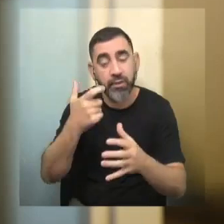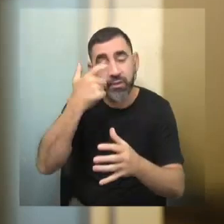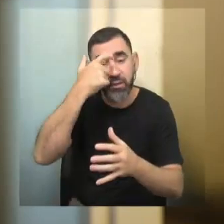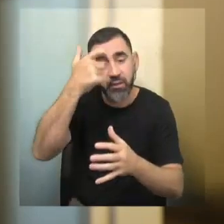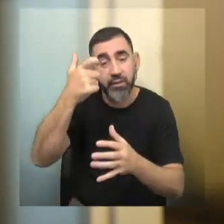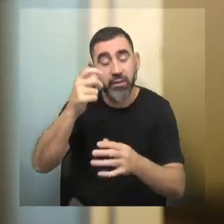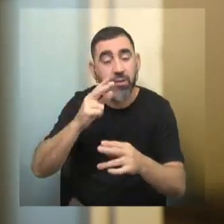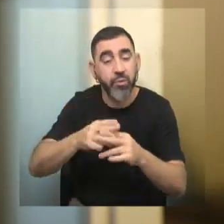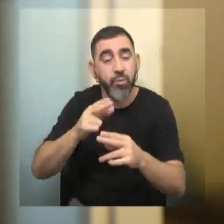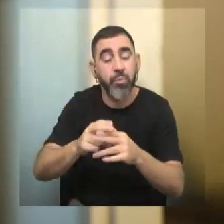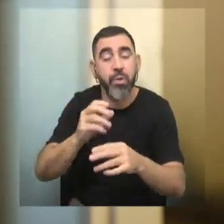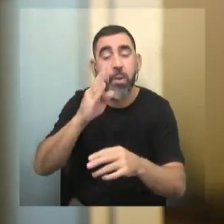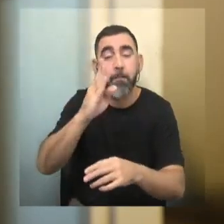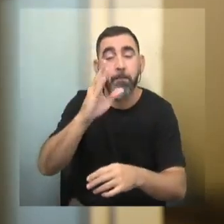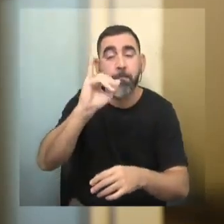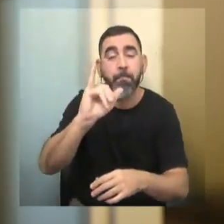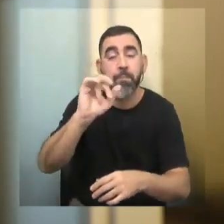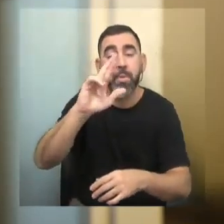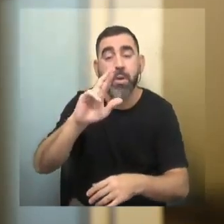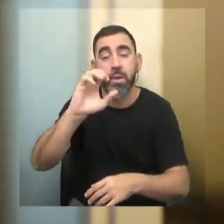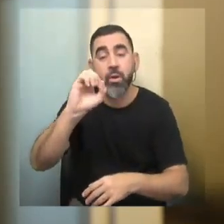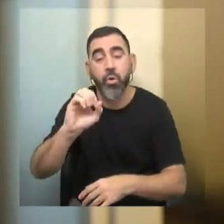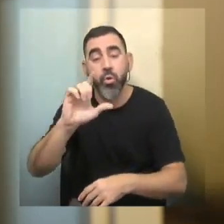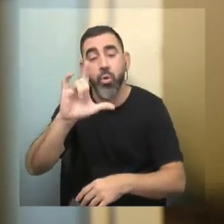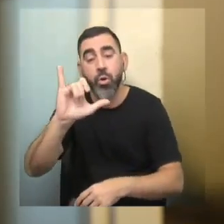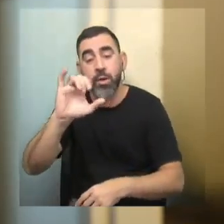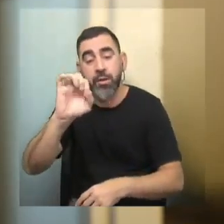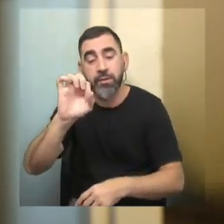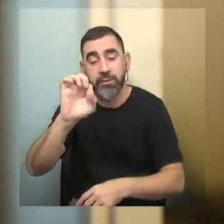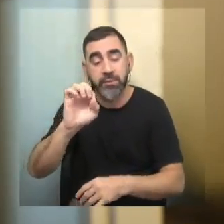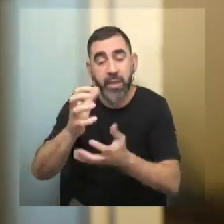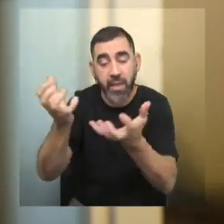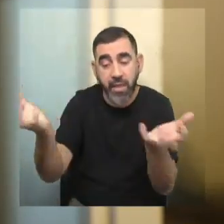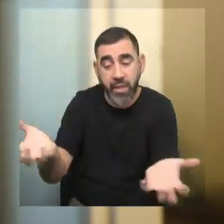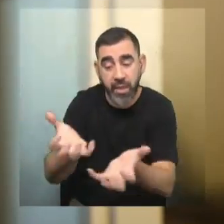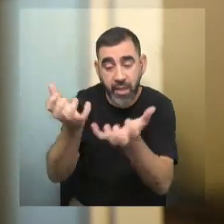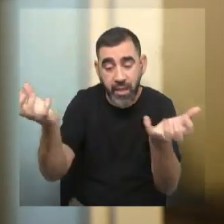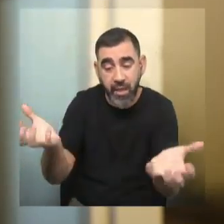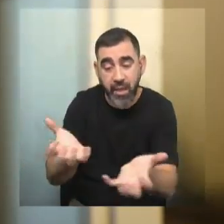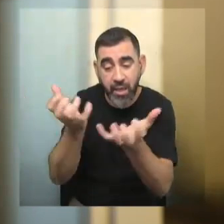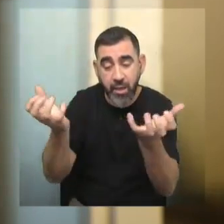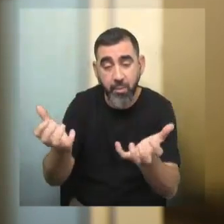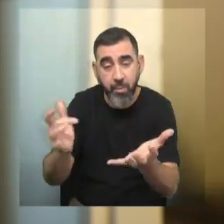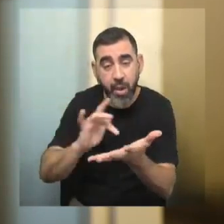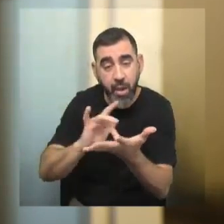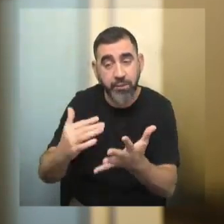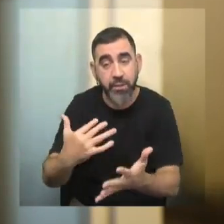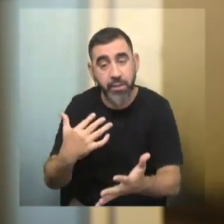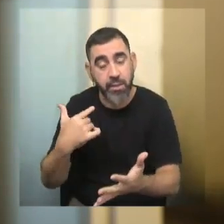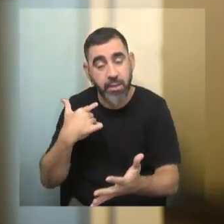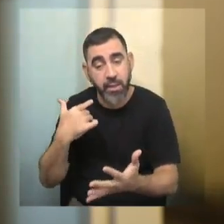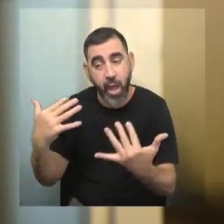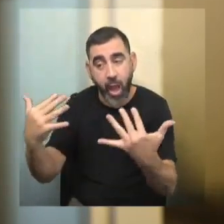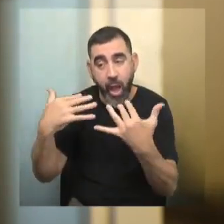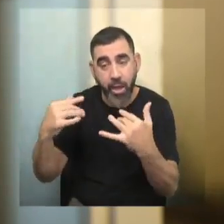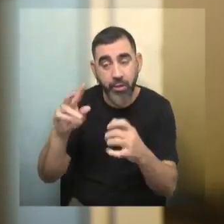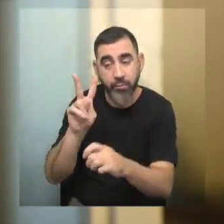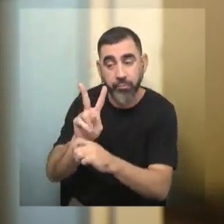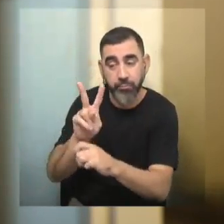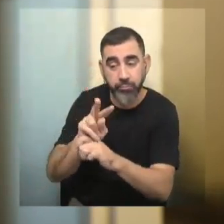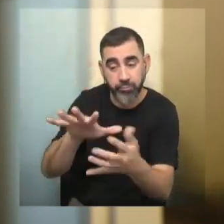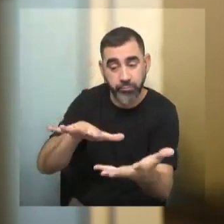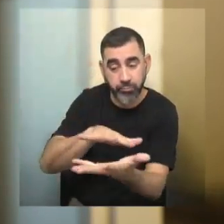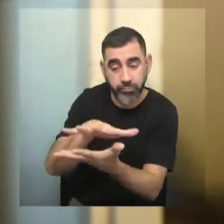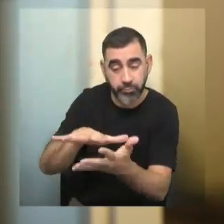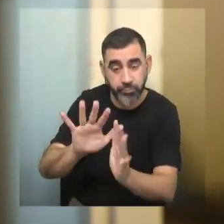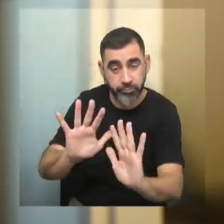una pirólisis. Es una quema del material sin oxígeno en condiciones controladas, de